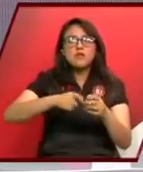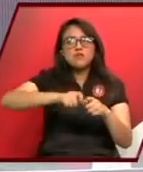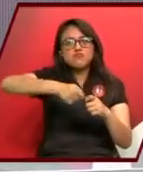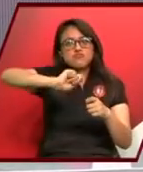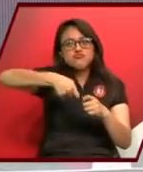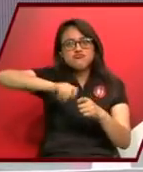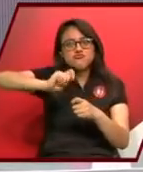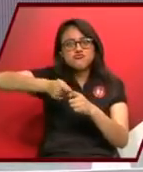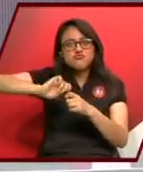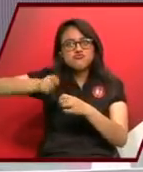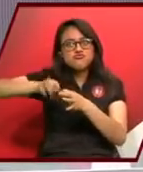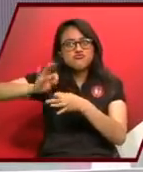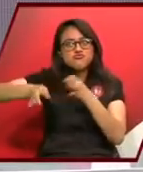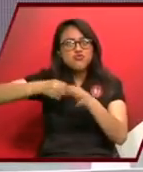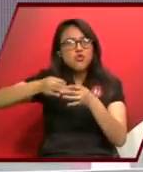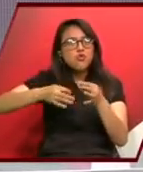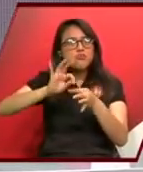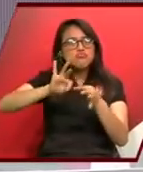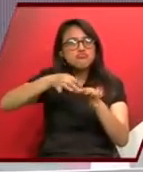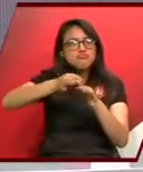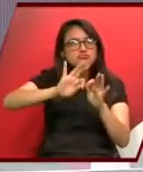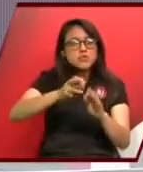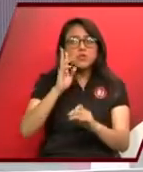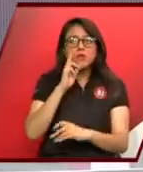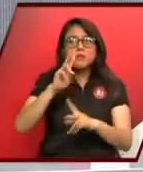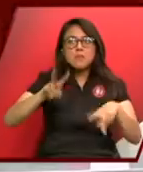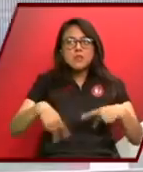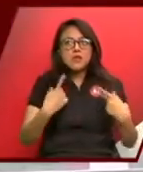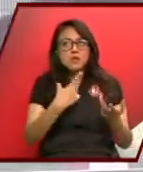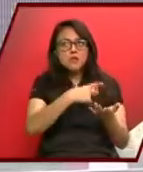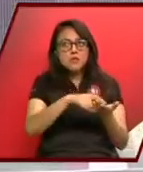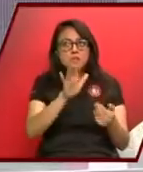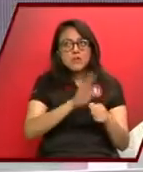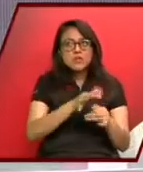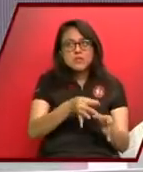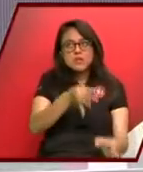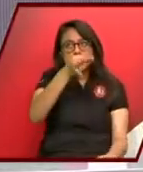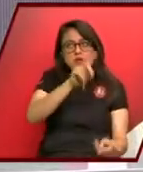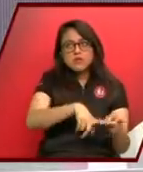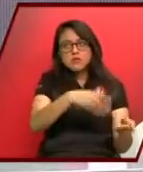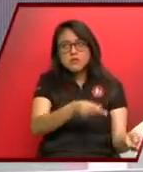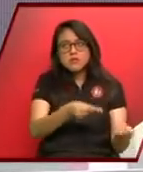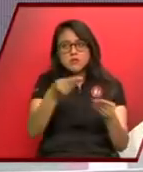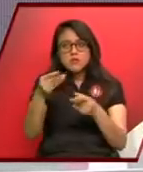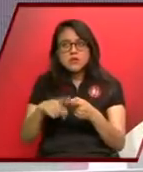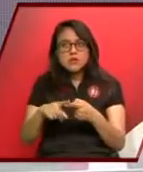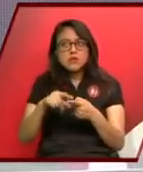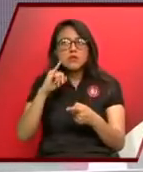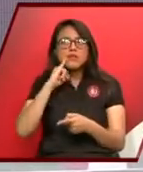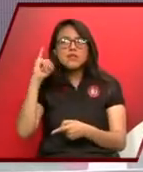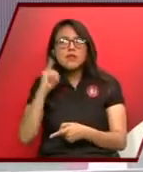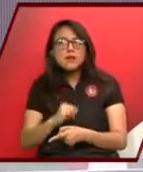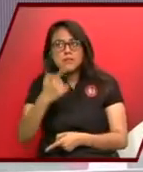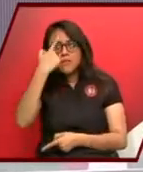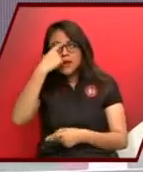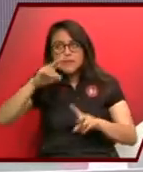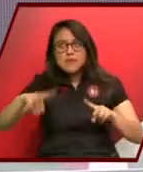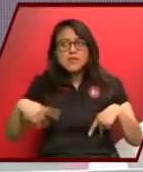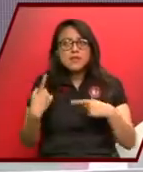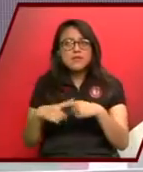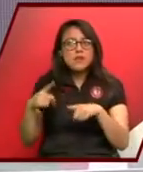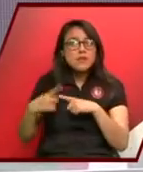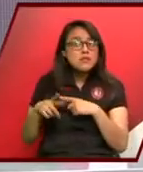hamacas. A tejer hamacas. Entonces vendía una, compraba más hilo y hacía otra para llevarse a Italia y otra para vender aquí y